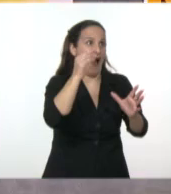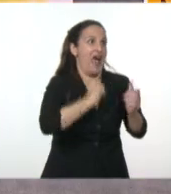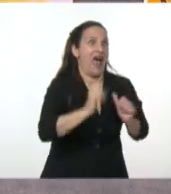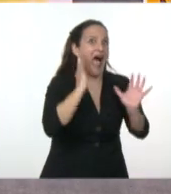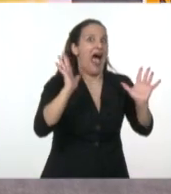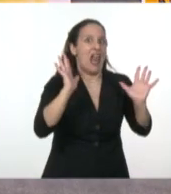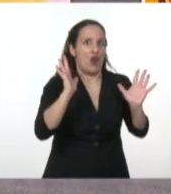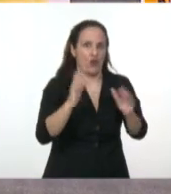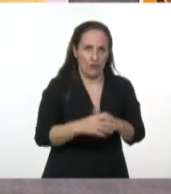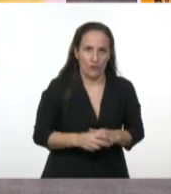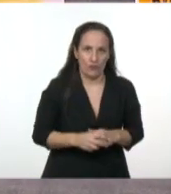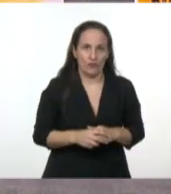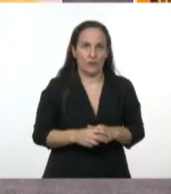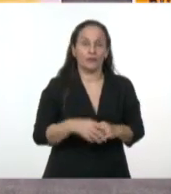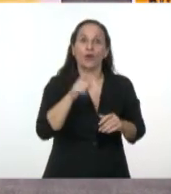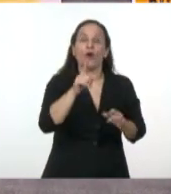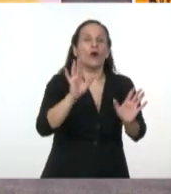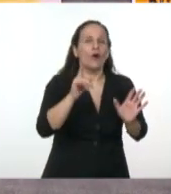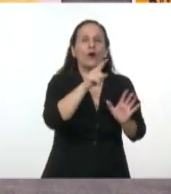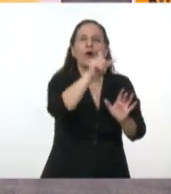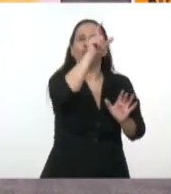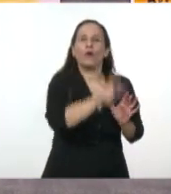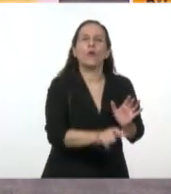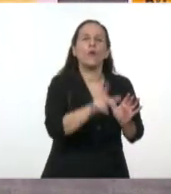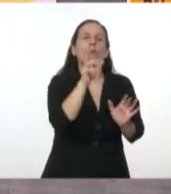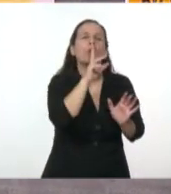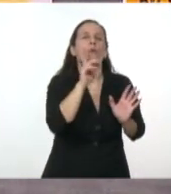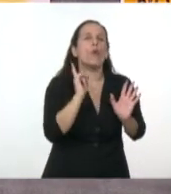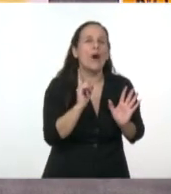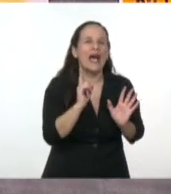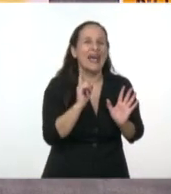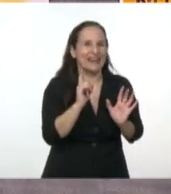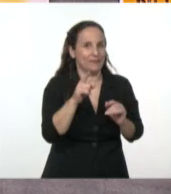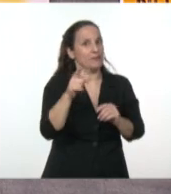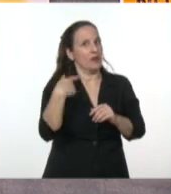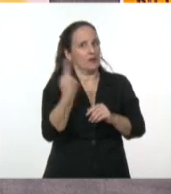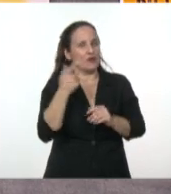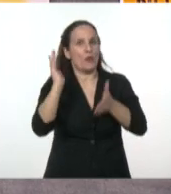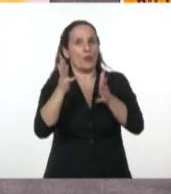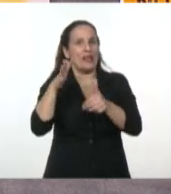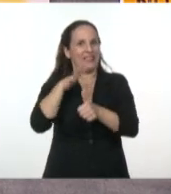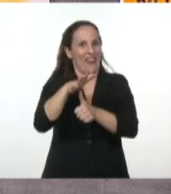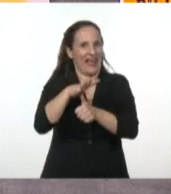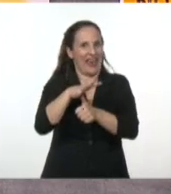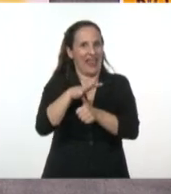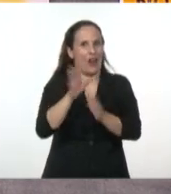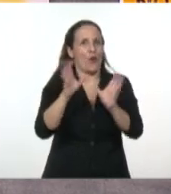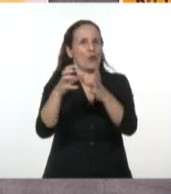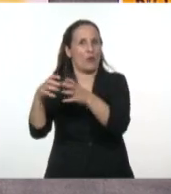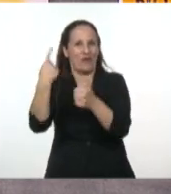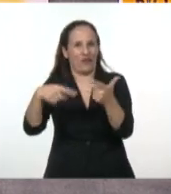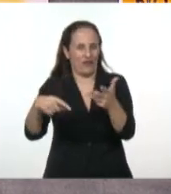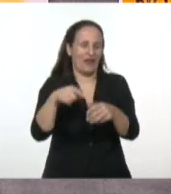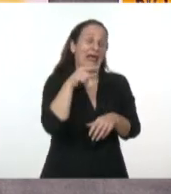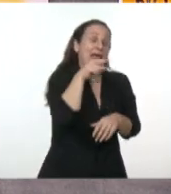aclarar que es que en esta definición aparece el concepto de mujer y dijimos que la violencia de género podría aplicarse a otros grupos. Bueno, aparece la idea de mujer